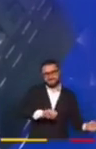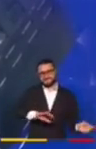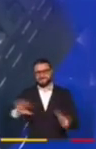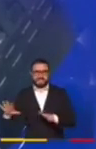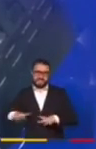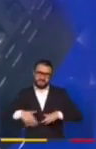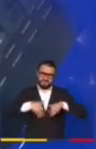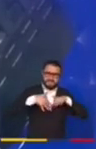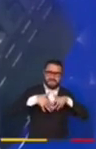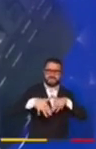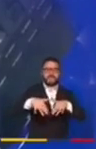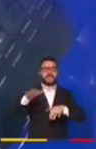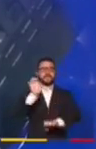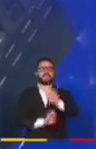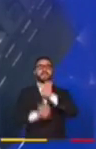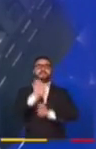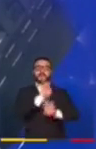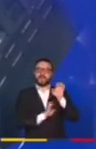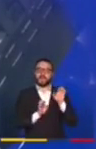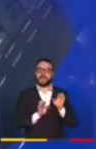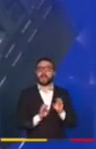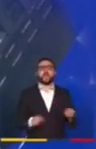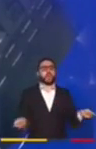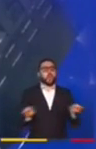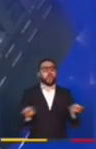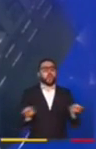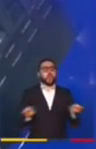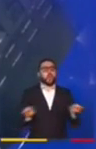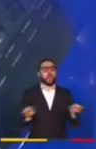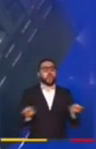defender como un pueblo bravo,